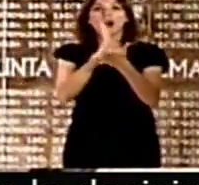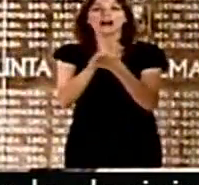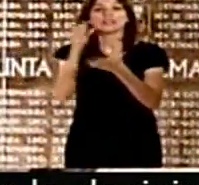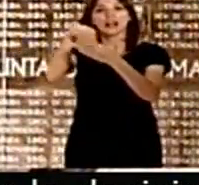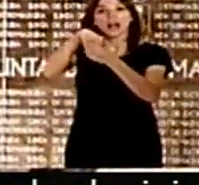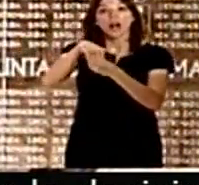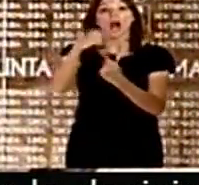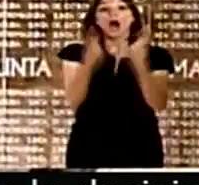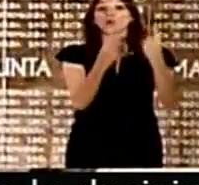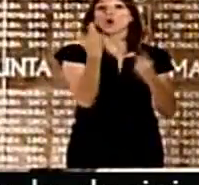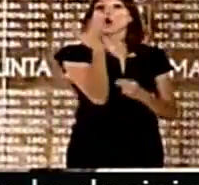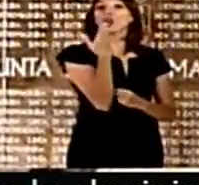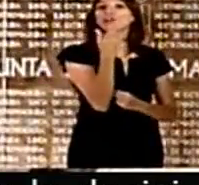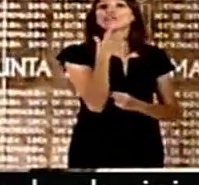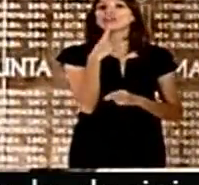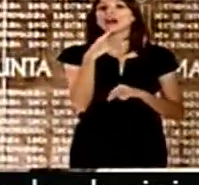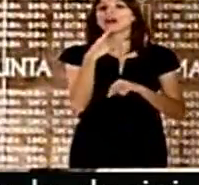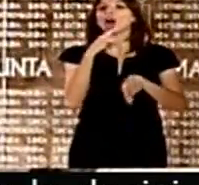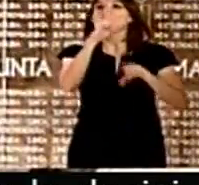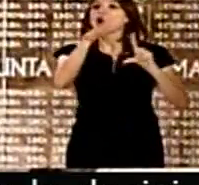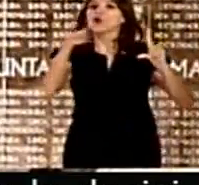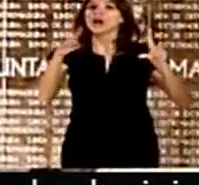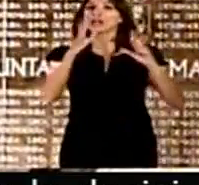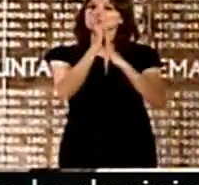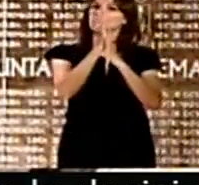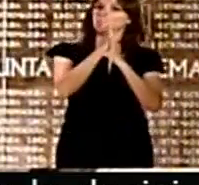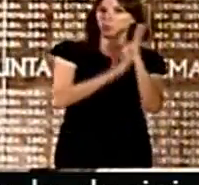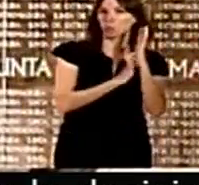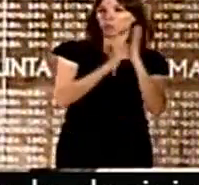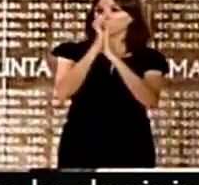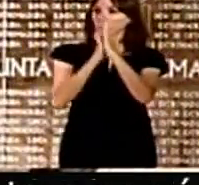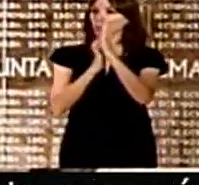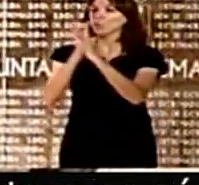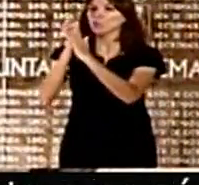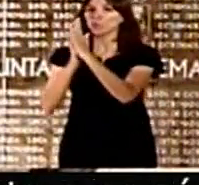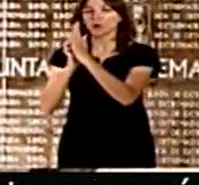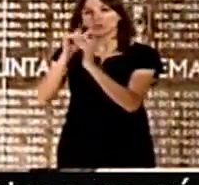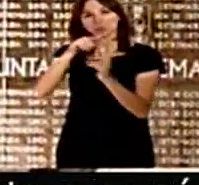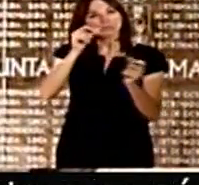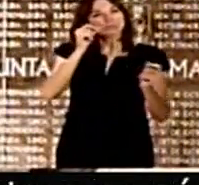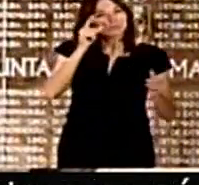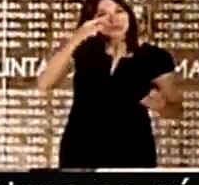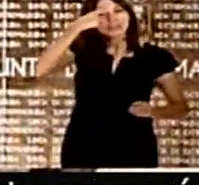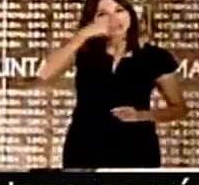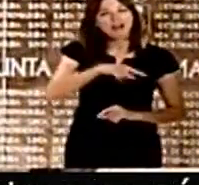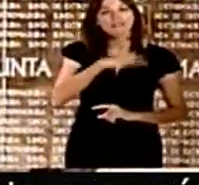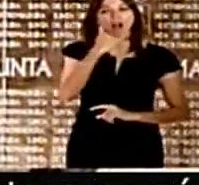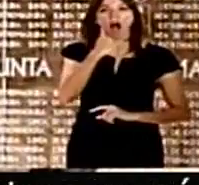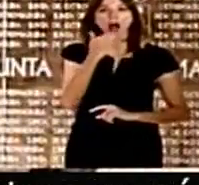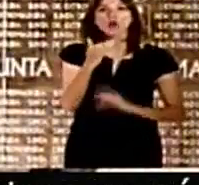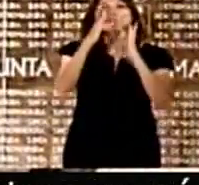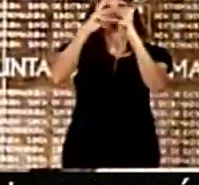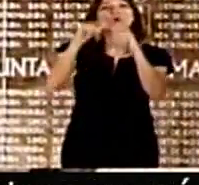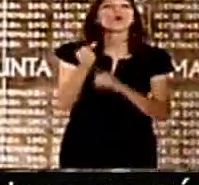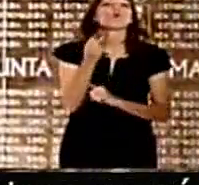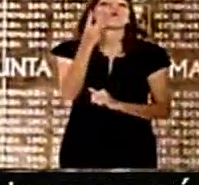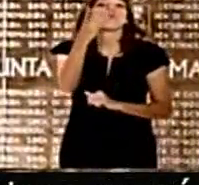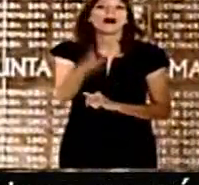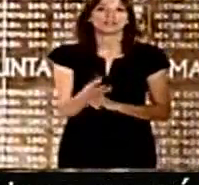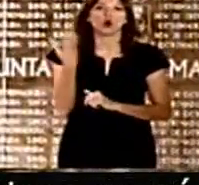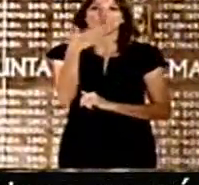reducir los horarios. No sé si tienen constancia de que haya más centros que lo hayan notificado y cuántos son en total. Gracias.